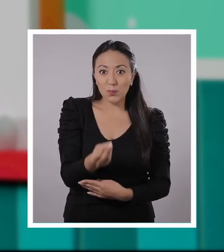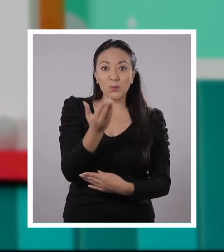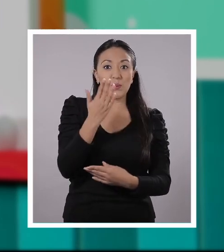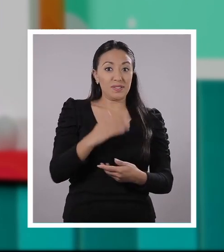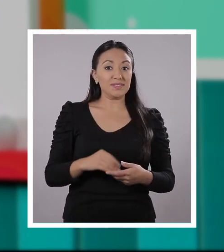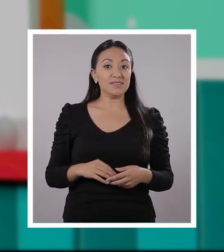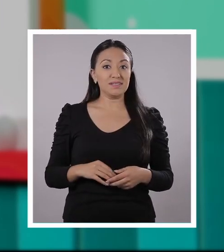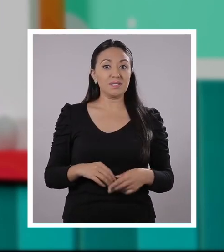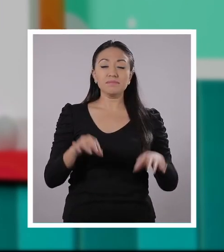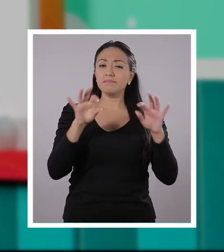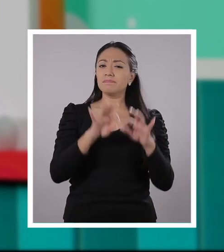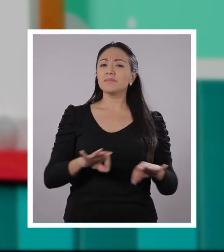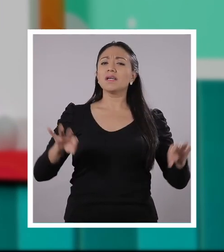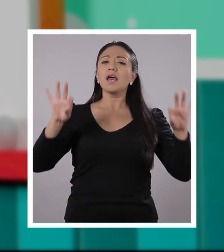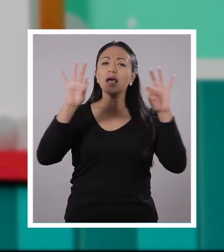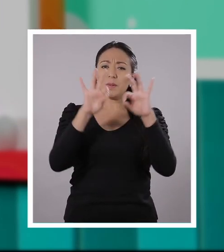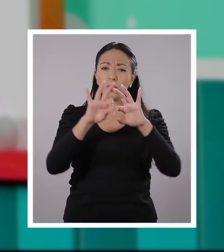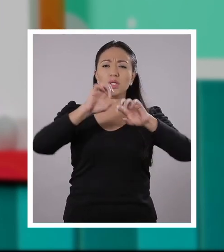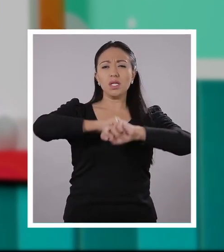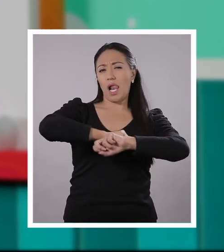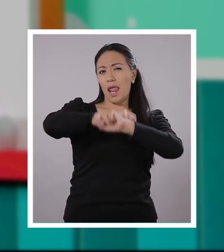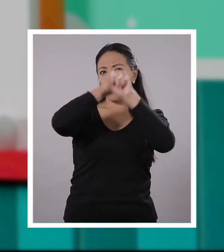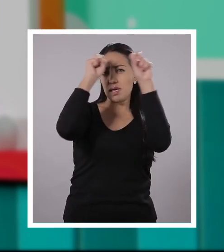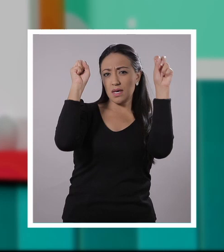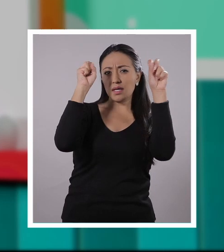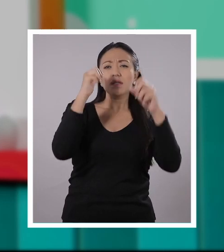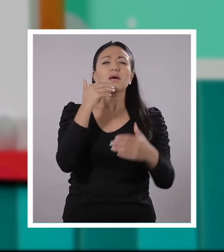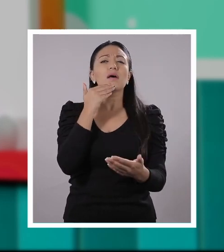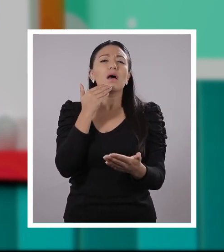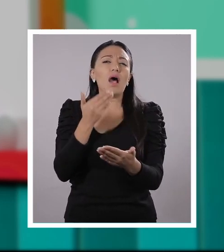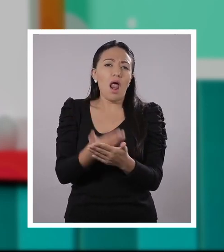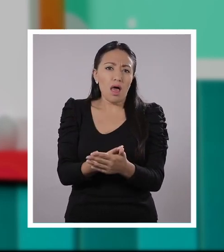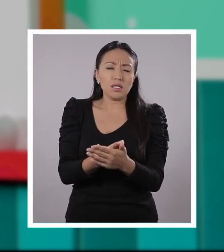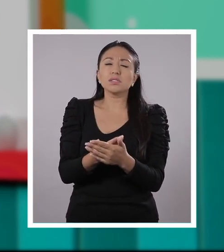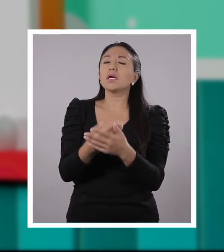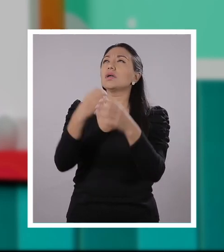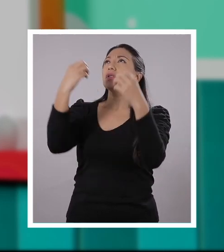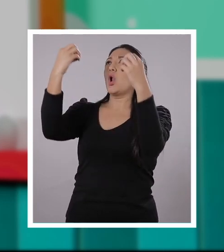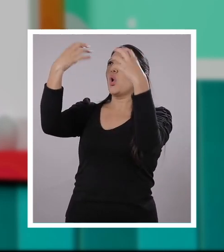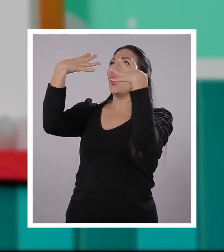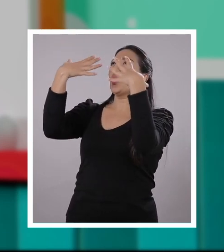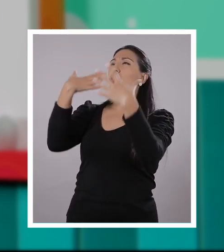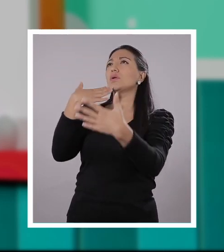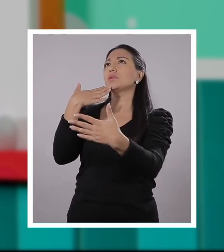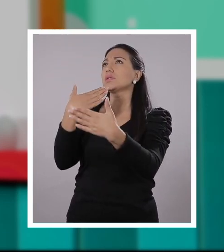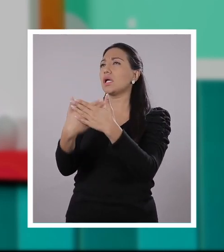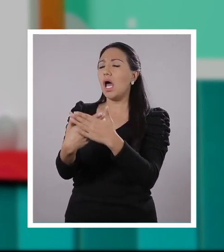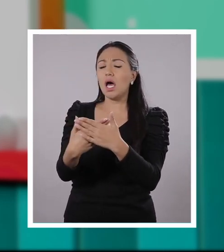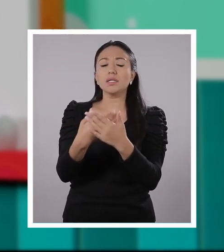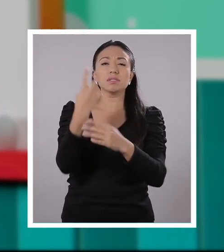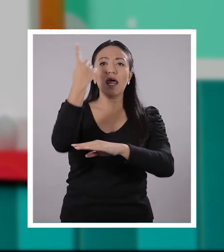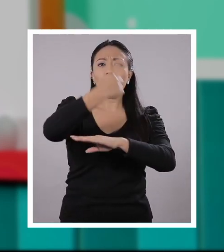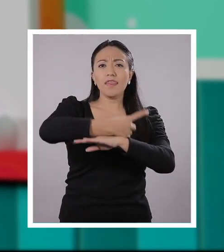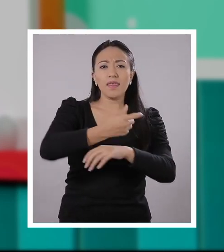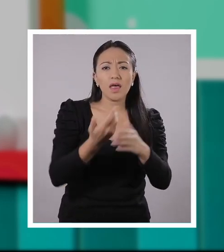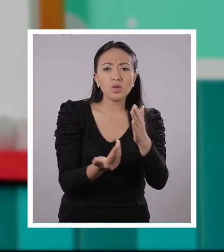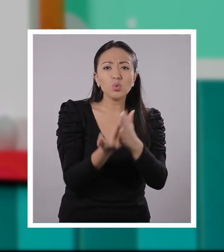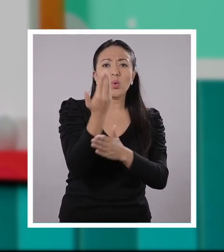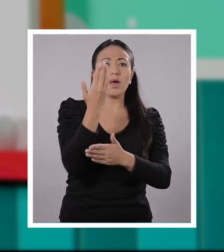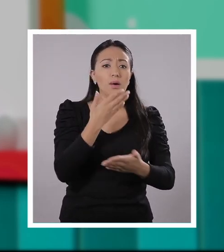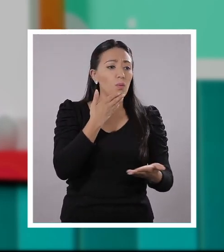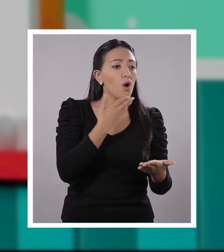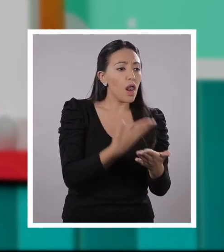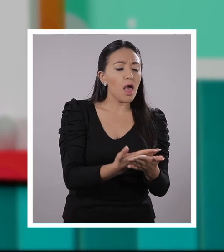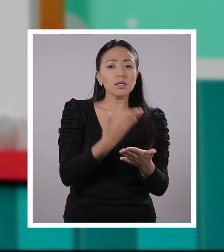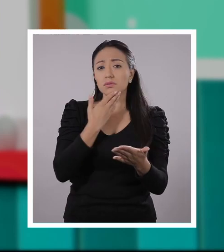días! Qué importante es en la mañana agradecer porque vemos otra vez la luz del sol, porque es un nuevo día. Y